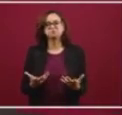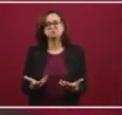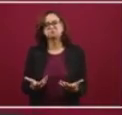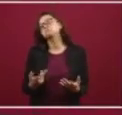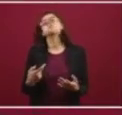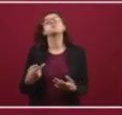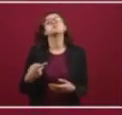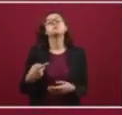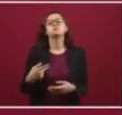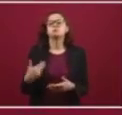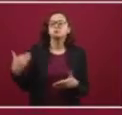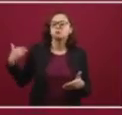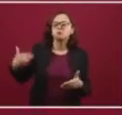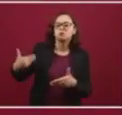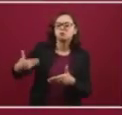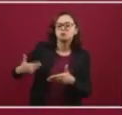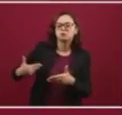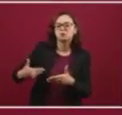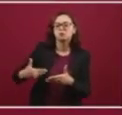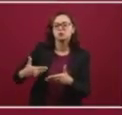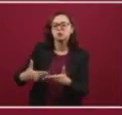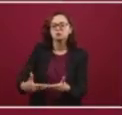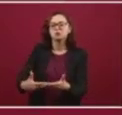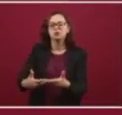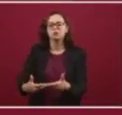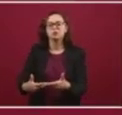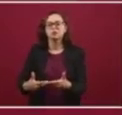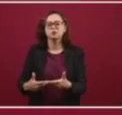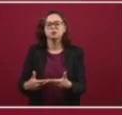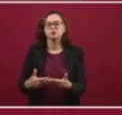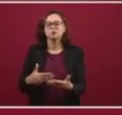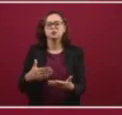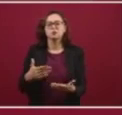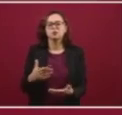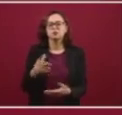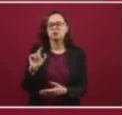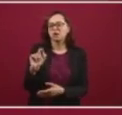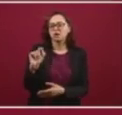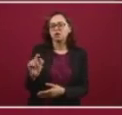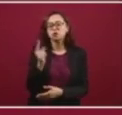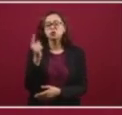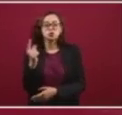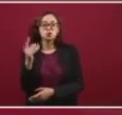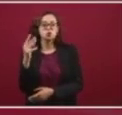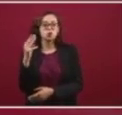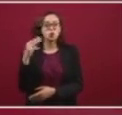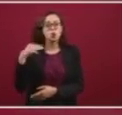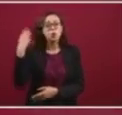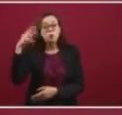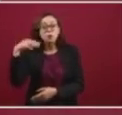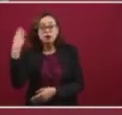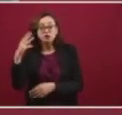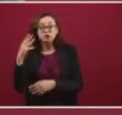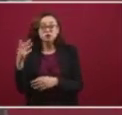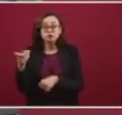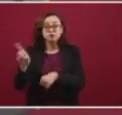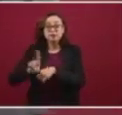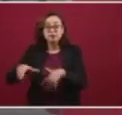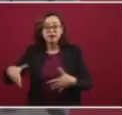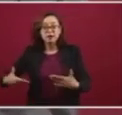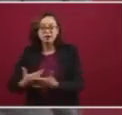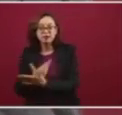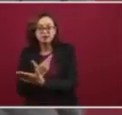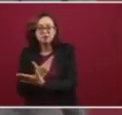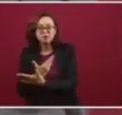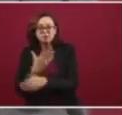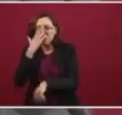recordaba, no se conmemoraba el 21 de marzo, sino